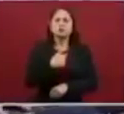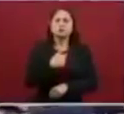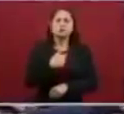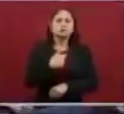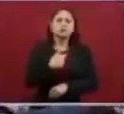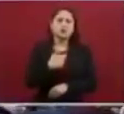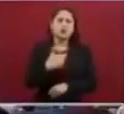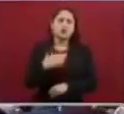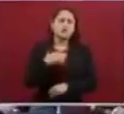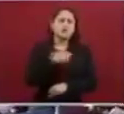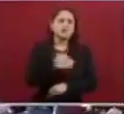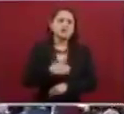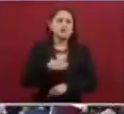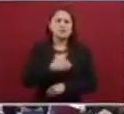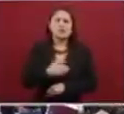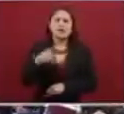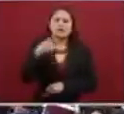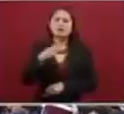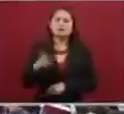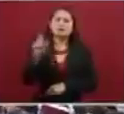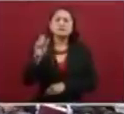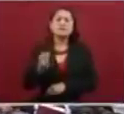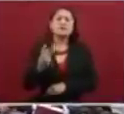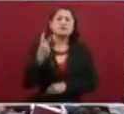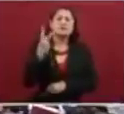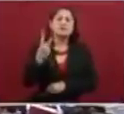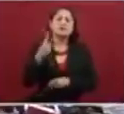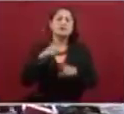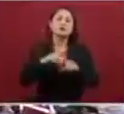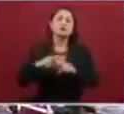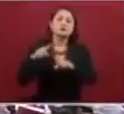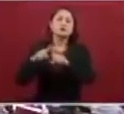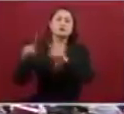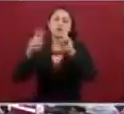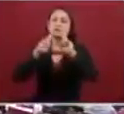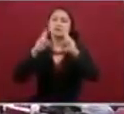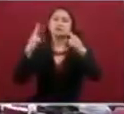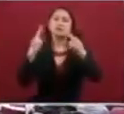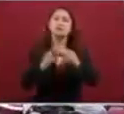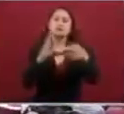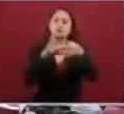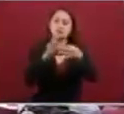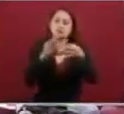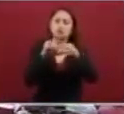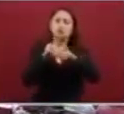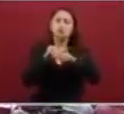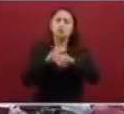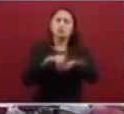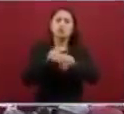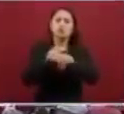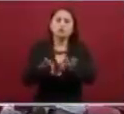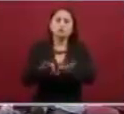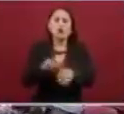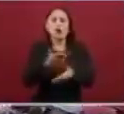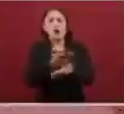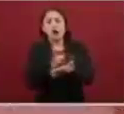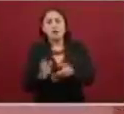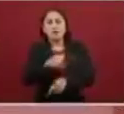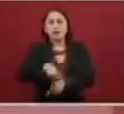122 asambleas informativas y he recogido los sentimientos de la